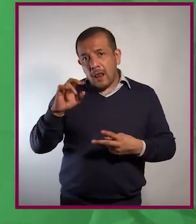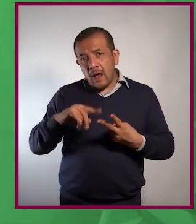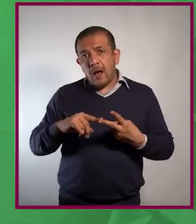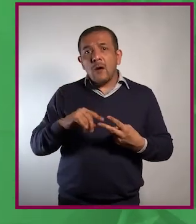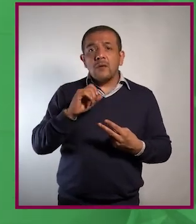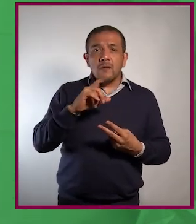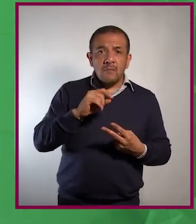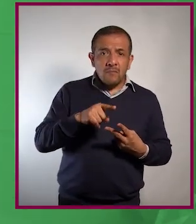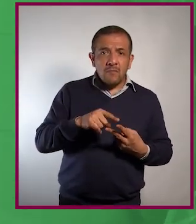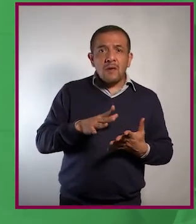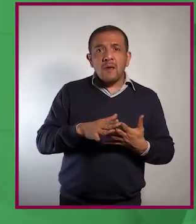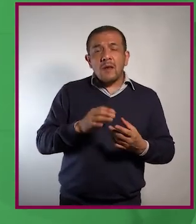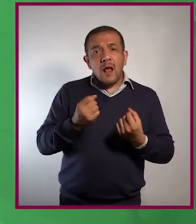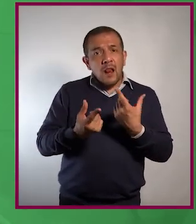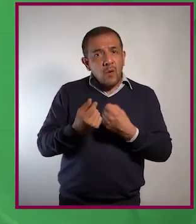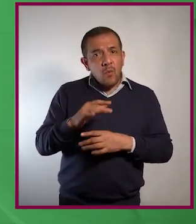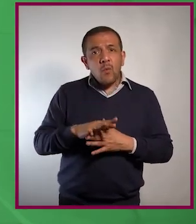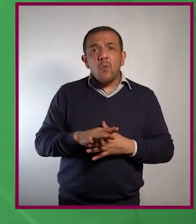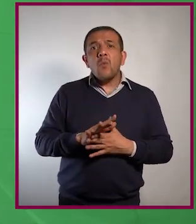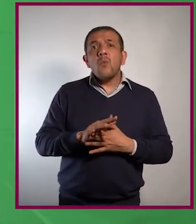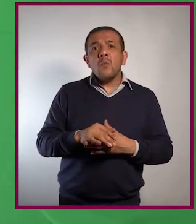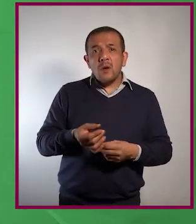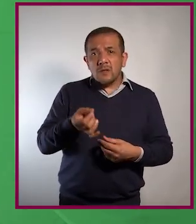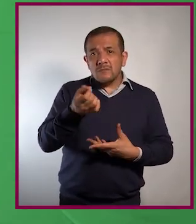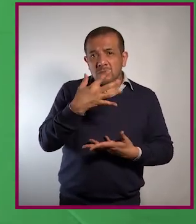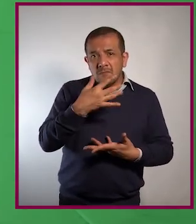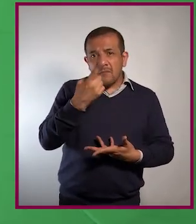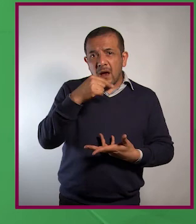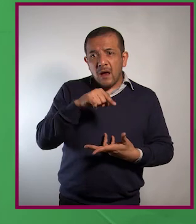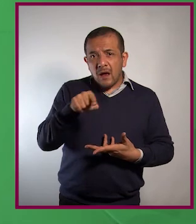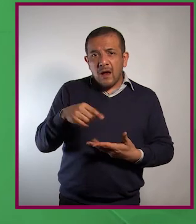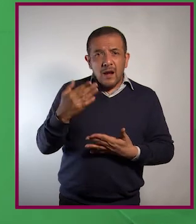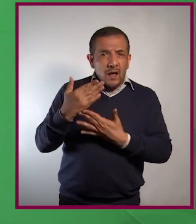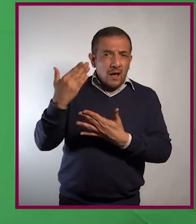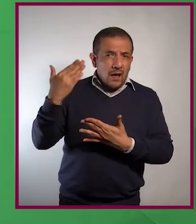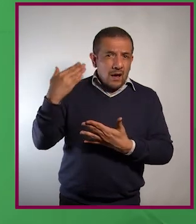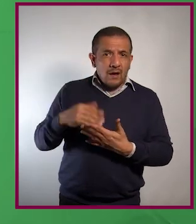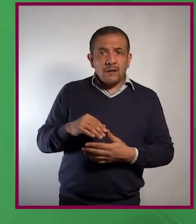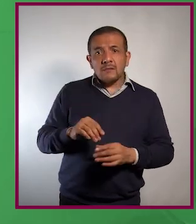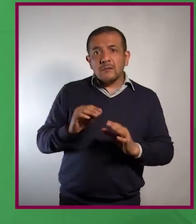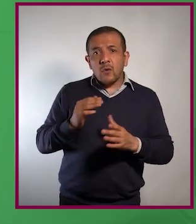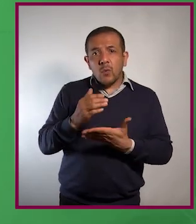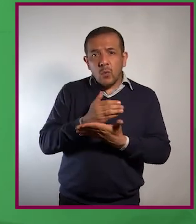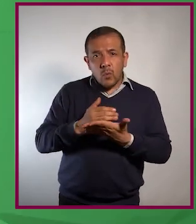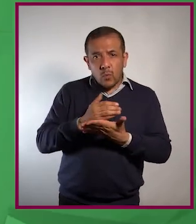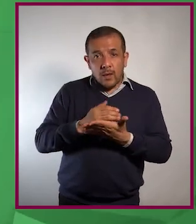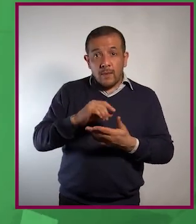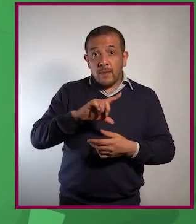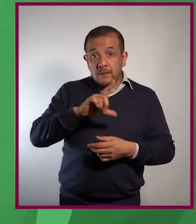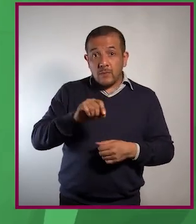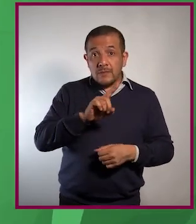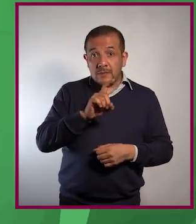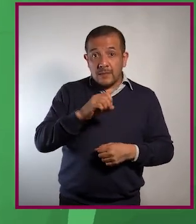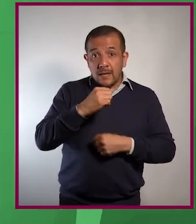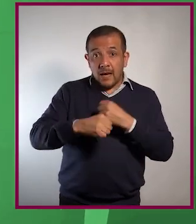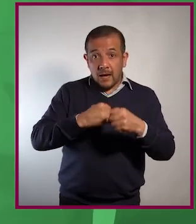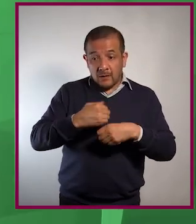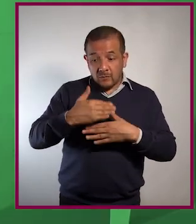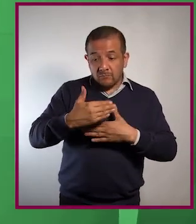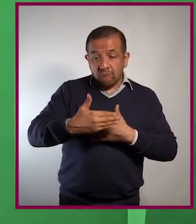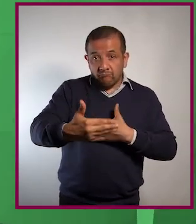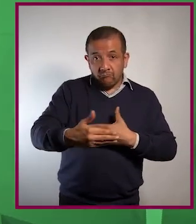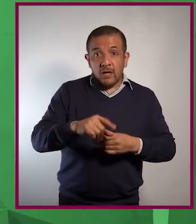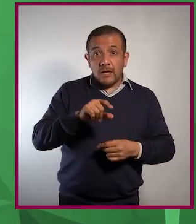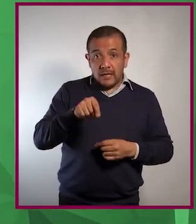la inhalación de cicuta eran los únicos tratamientos que se conocían para la tuberculosis en ese entonces. 100 años más tarde,